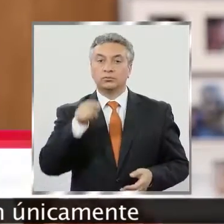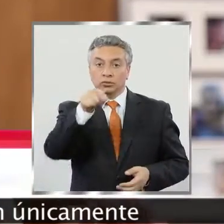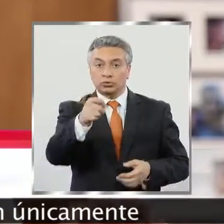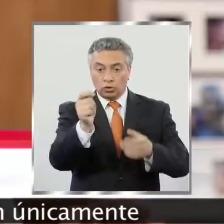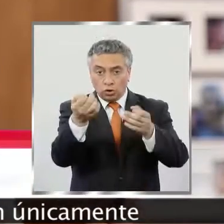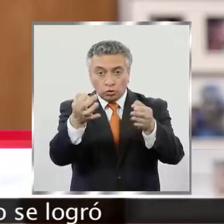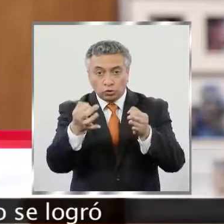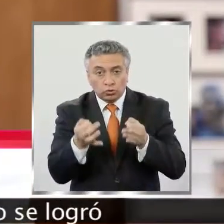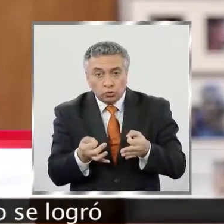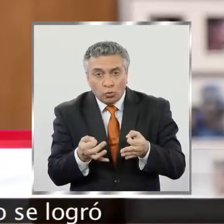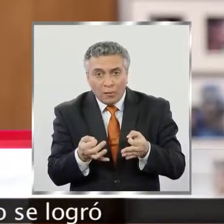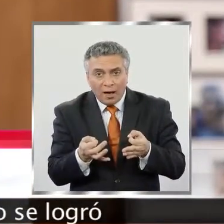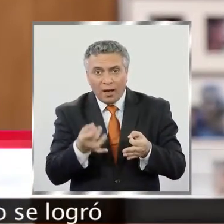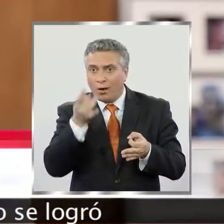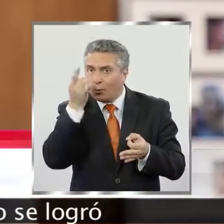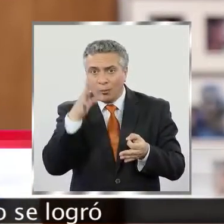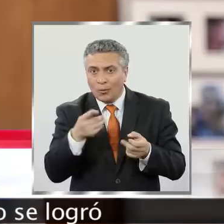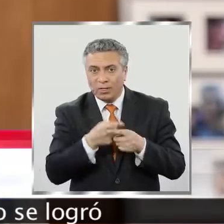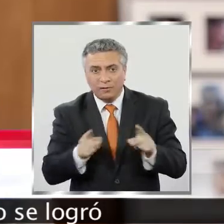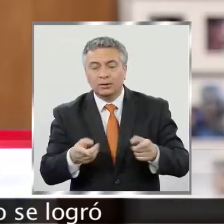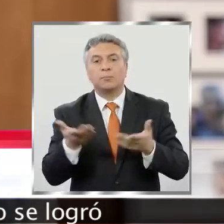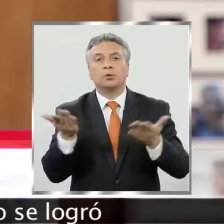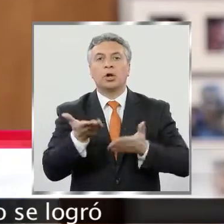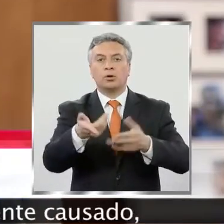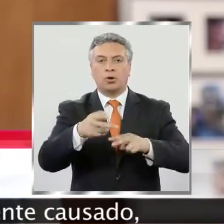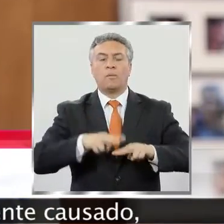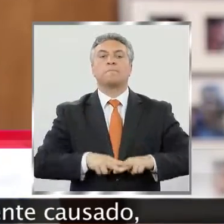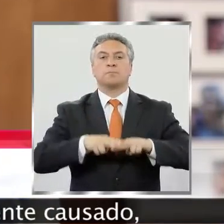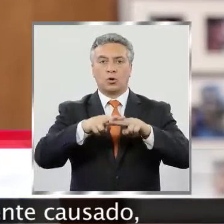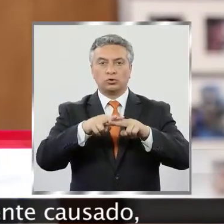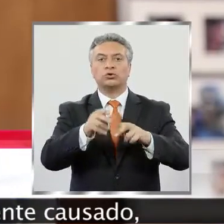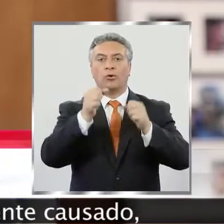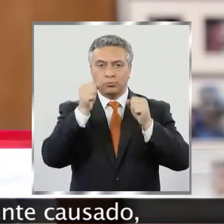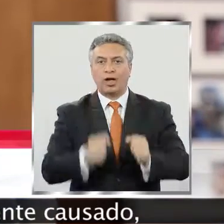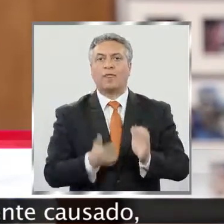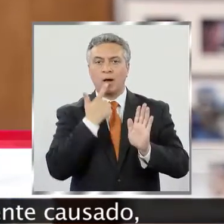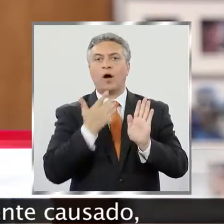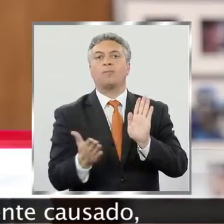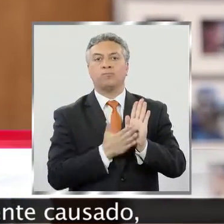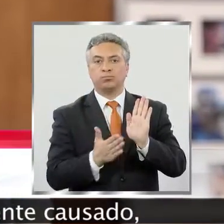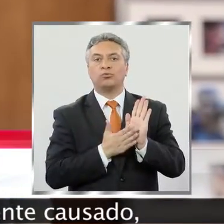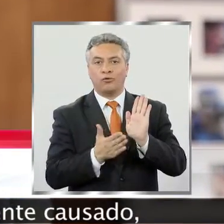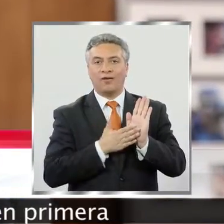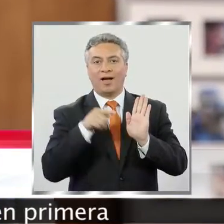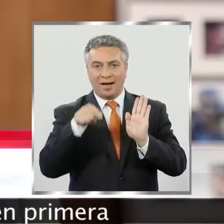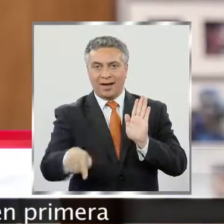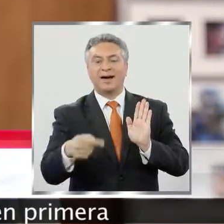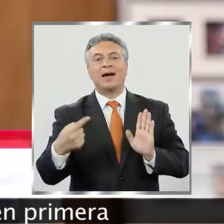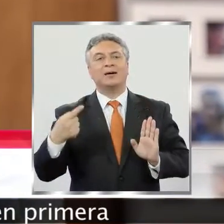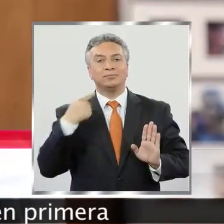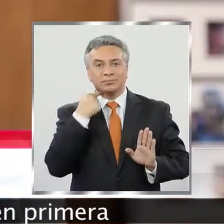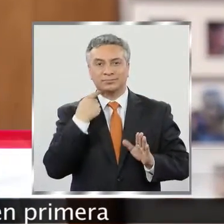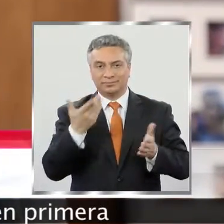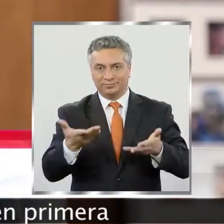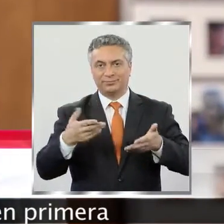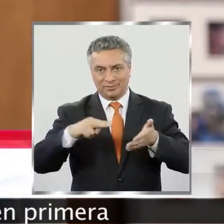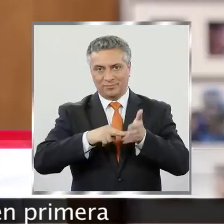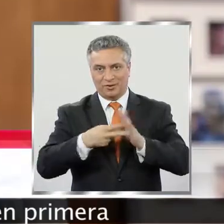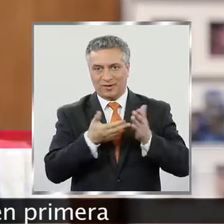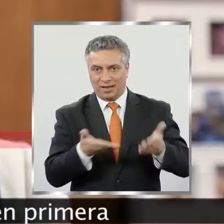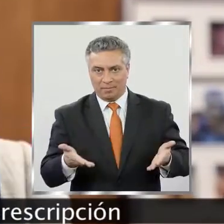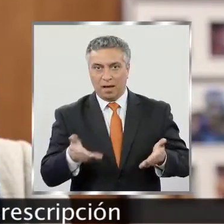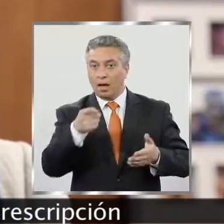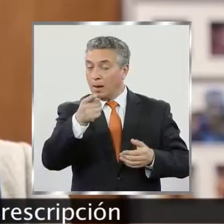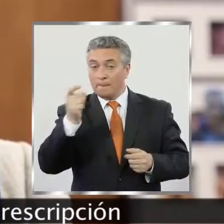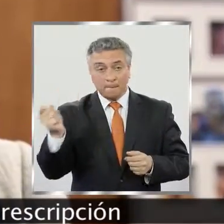tiene únicamente que ver con cuánto monto se logró probar como daño efectivamente causado. Y entonces, lo que se probó en